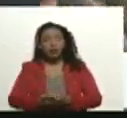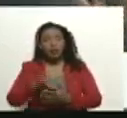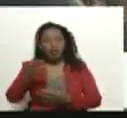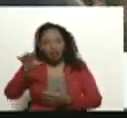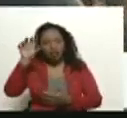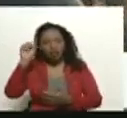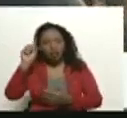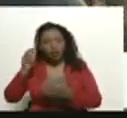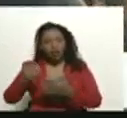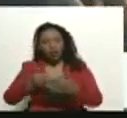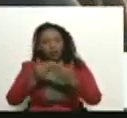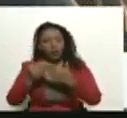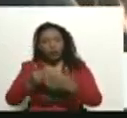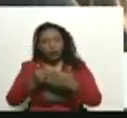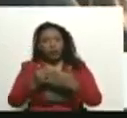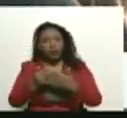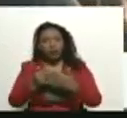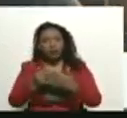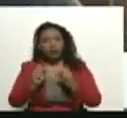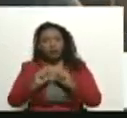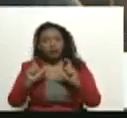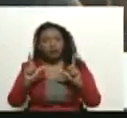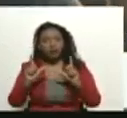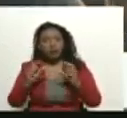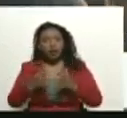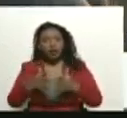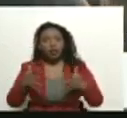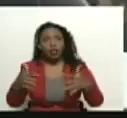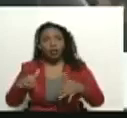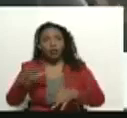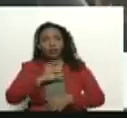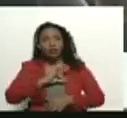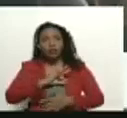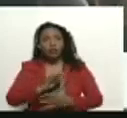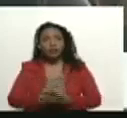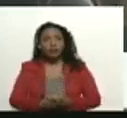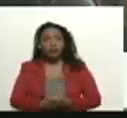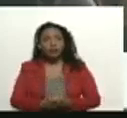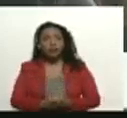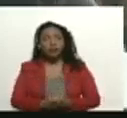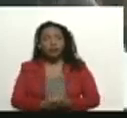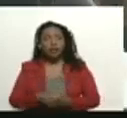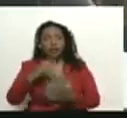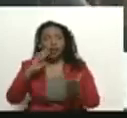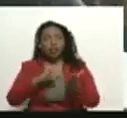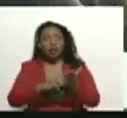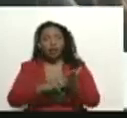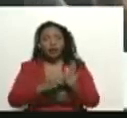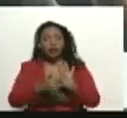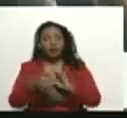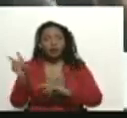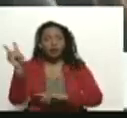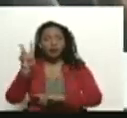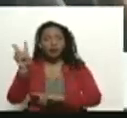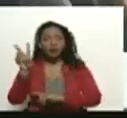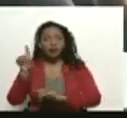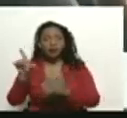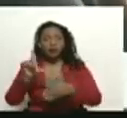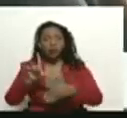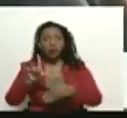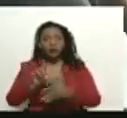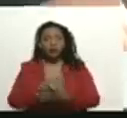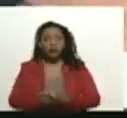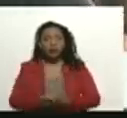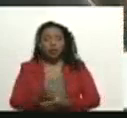comprenderlas, estudiarlas, pero están teniendo un impacto tremendo en la sociedad. Entonces, desde la realidad venezolana, desde la realidad latinoamericana,